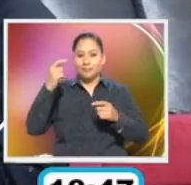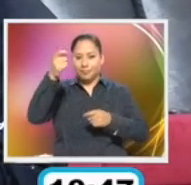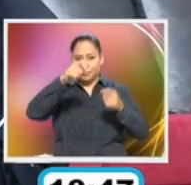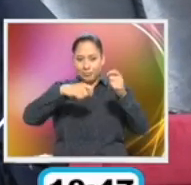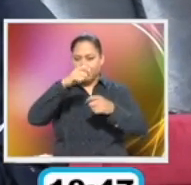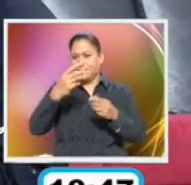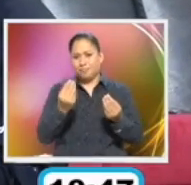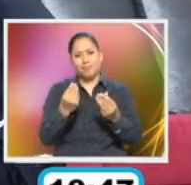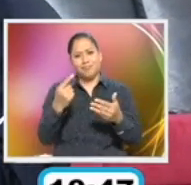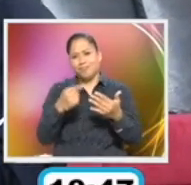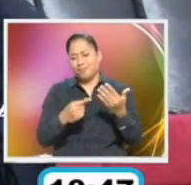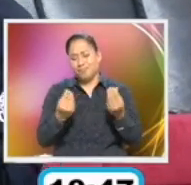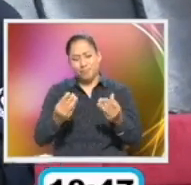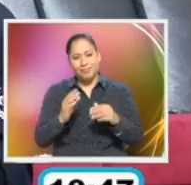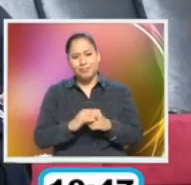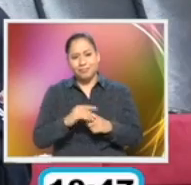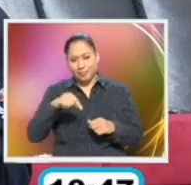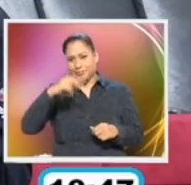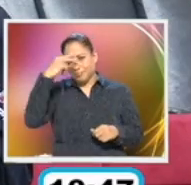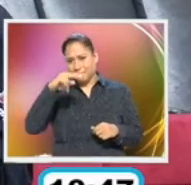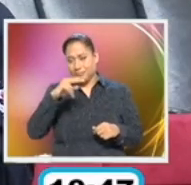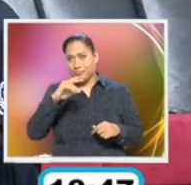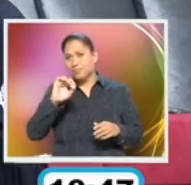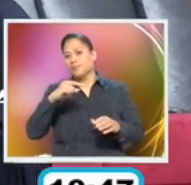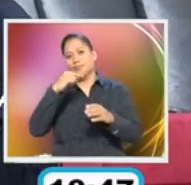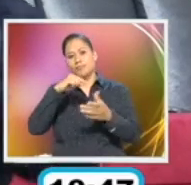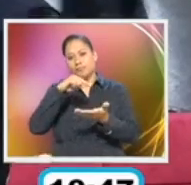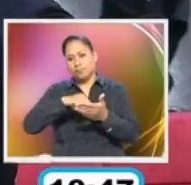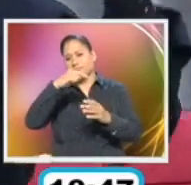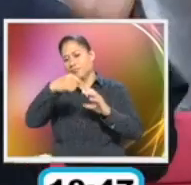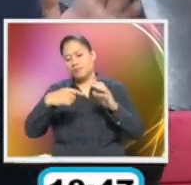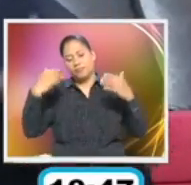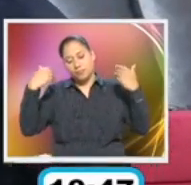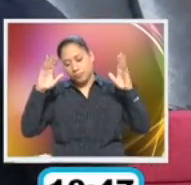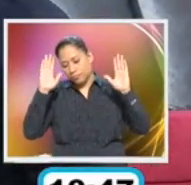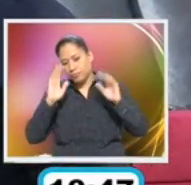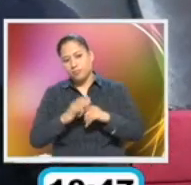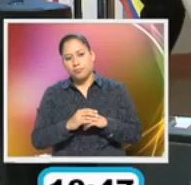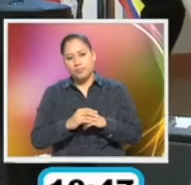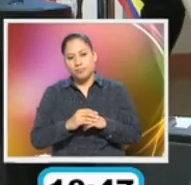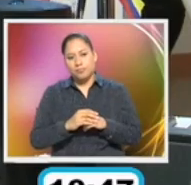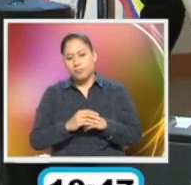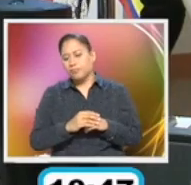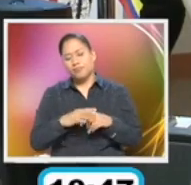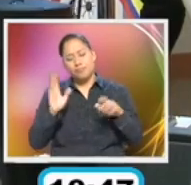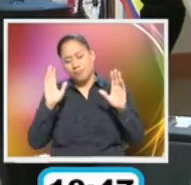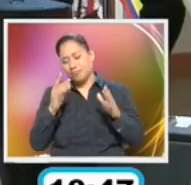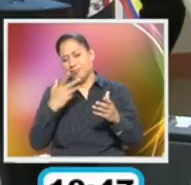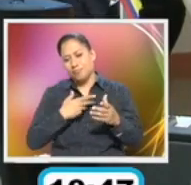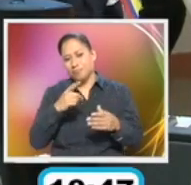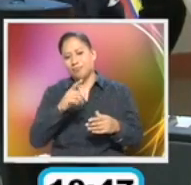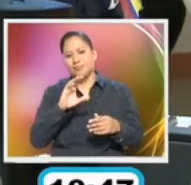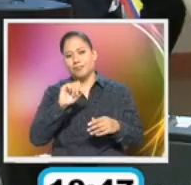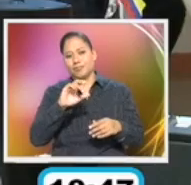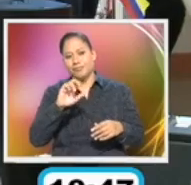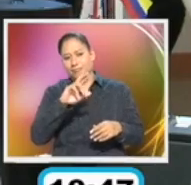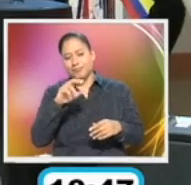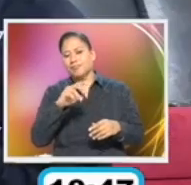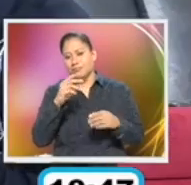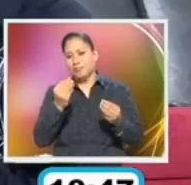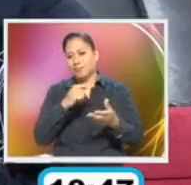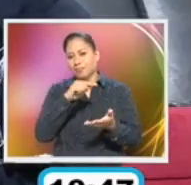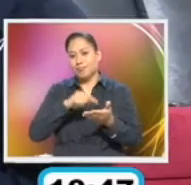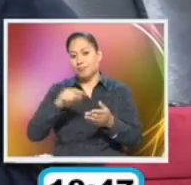son tantos. Aquí en México o en todos lados. En Bueno. todos lados. Bueno, Madison Square Garden, ¿no? Por todos lados, el Teresa Carreño, muchos lugares.